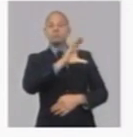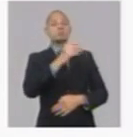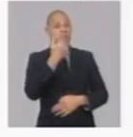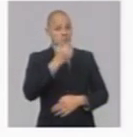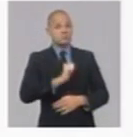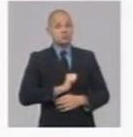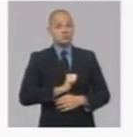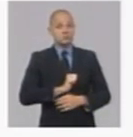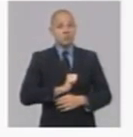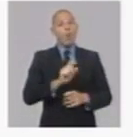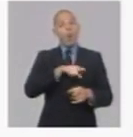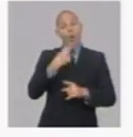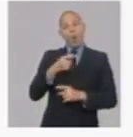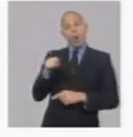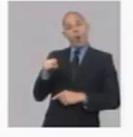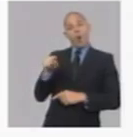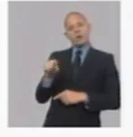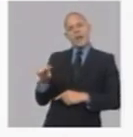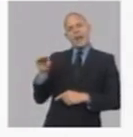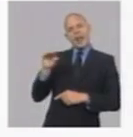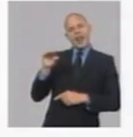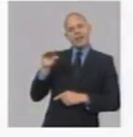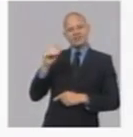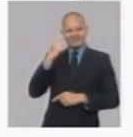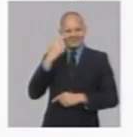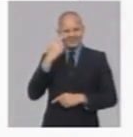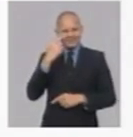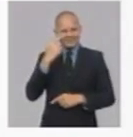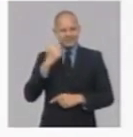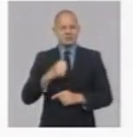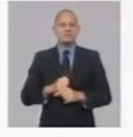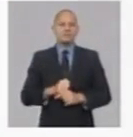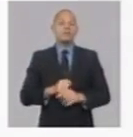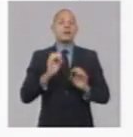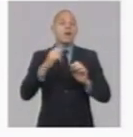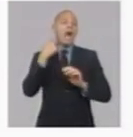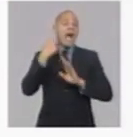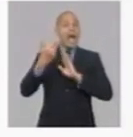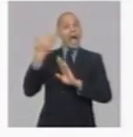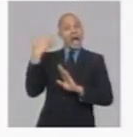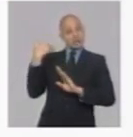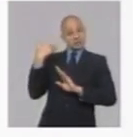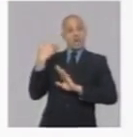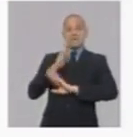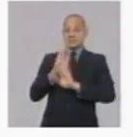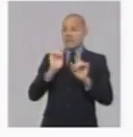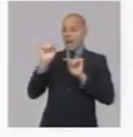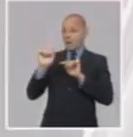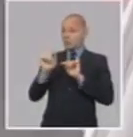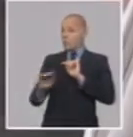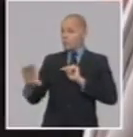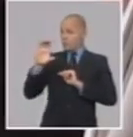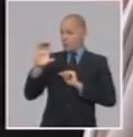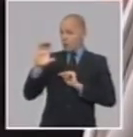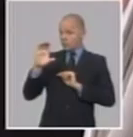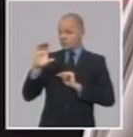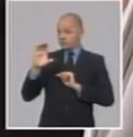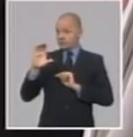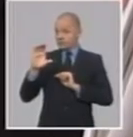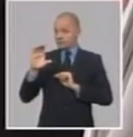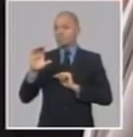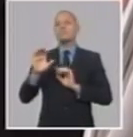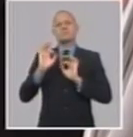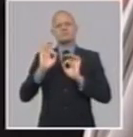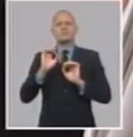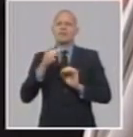sector presupuestado crece 3,9 veces. Recuerdo que el año pasado, cuando se anunciaba el sector presupuestado con sus incrementos,